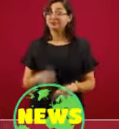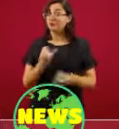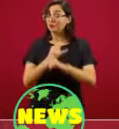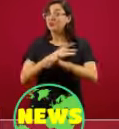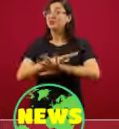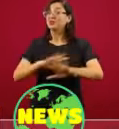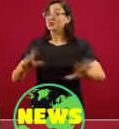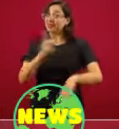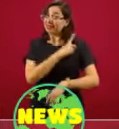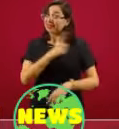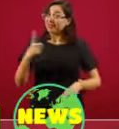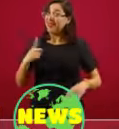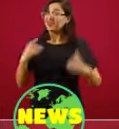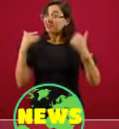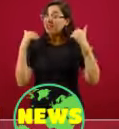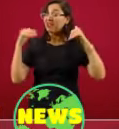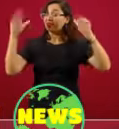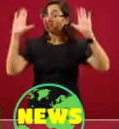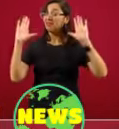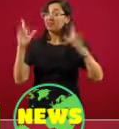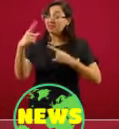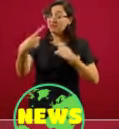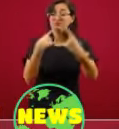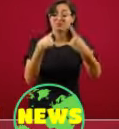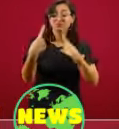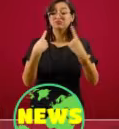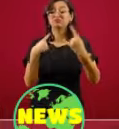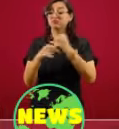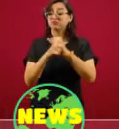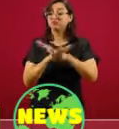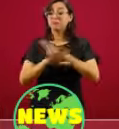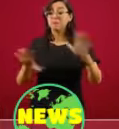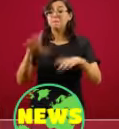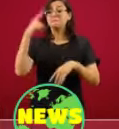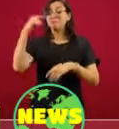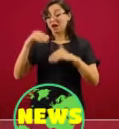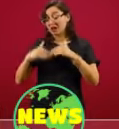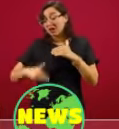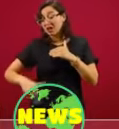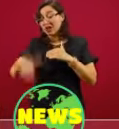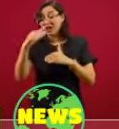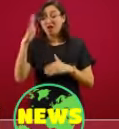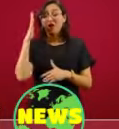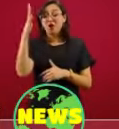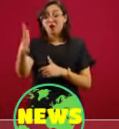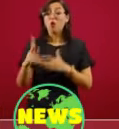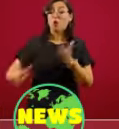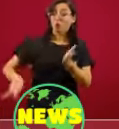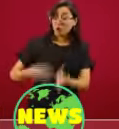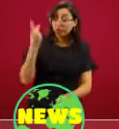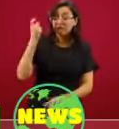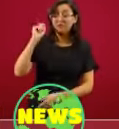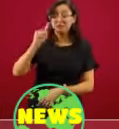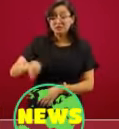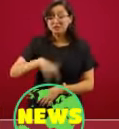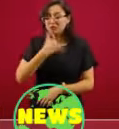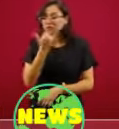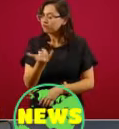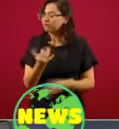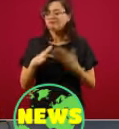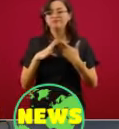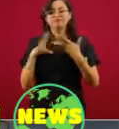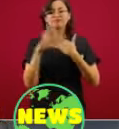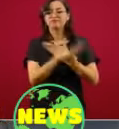Eso es lo que se tiene que debatir para no cometer los mismos errores y no estar ahora